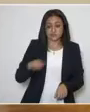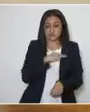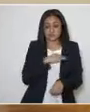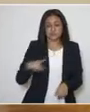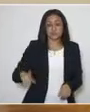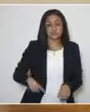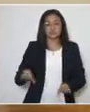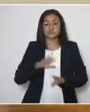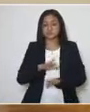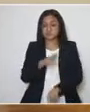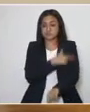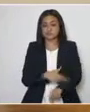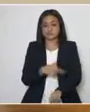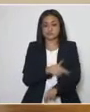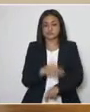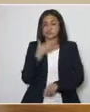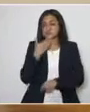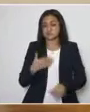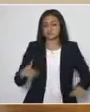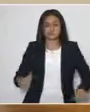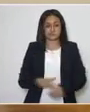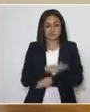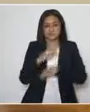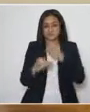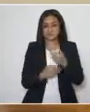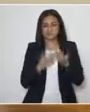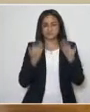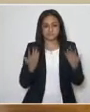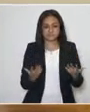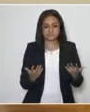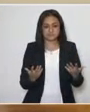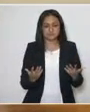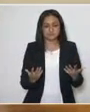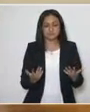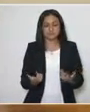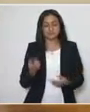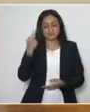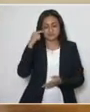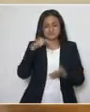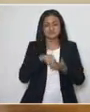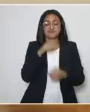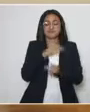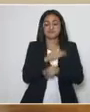municipal está perfectamente restablecido. Y creo que